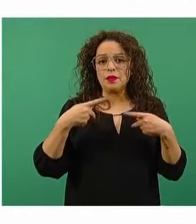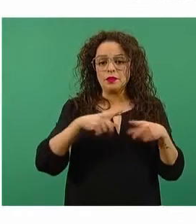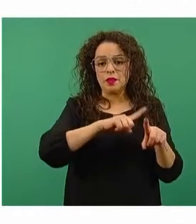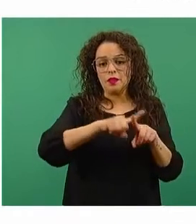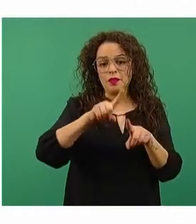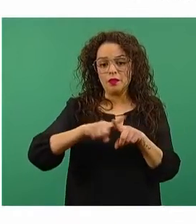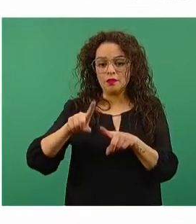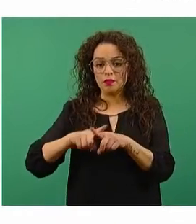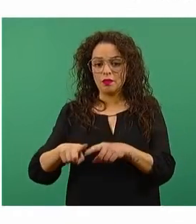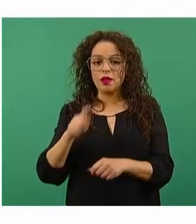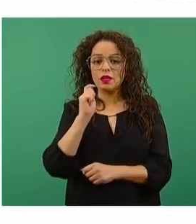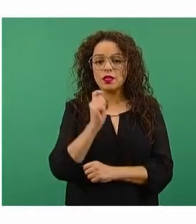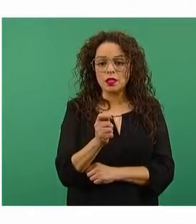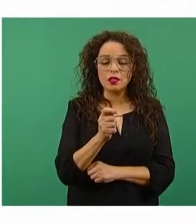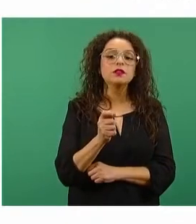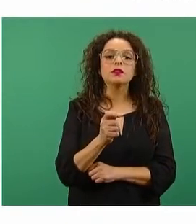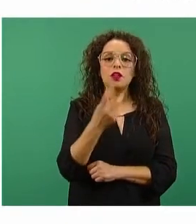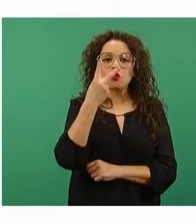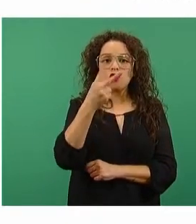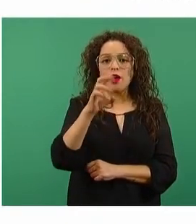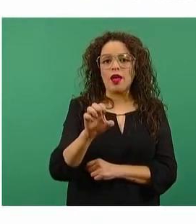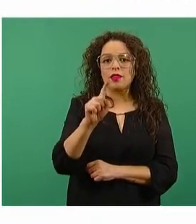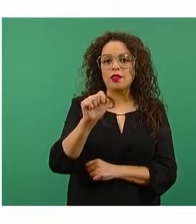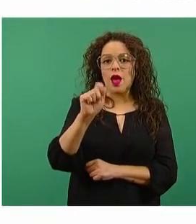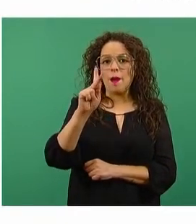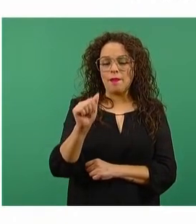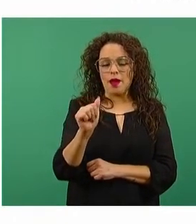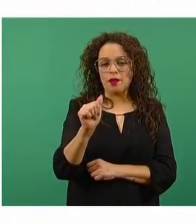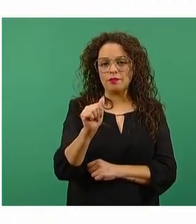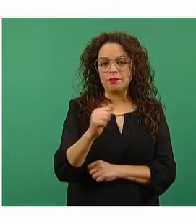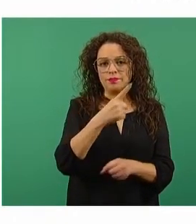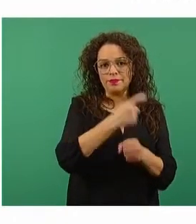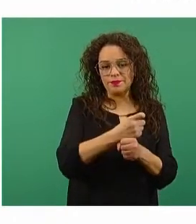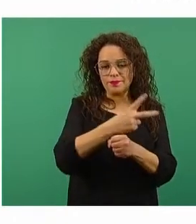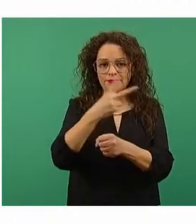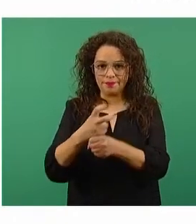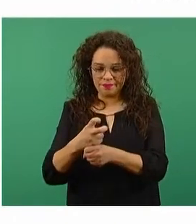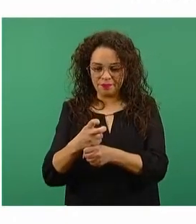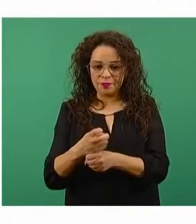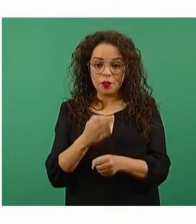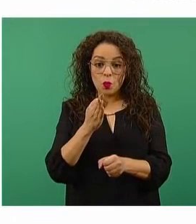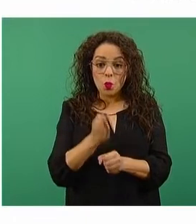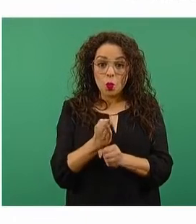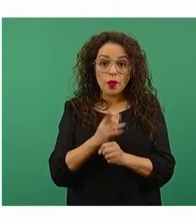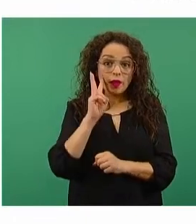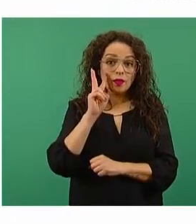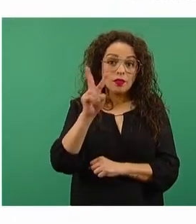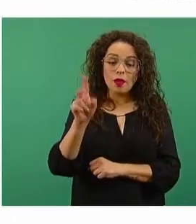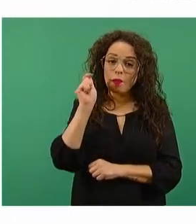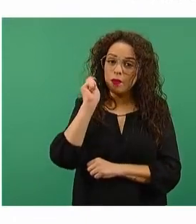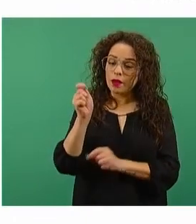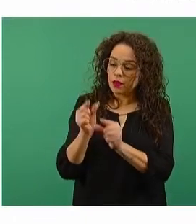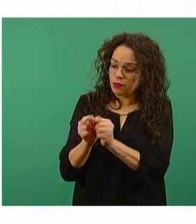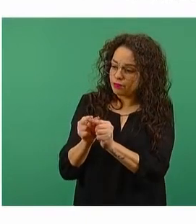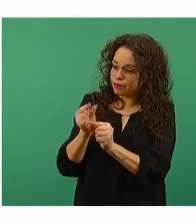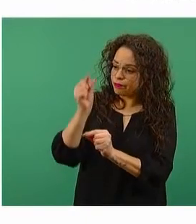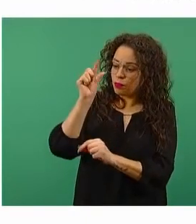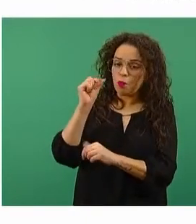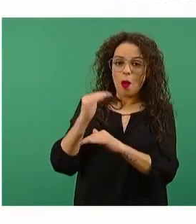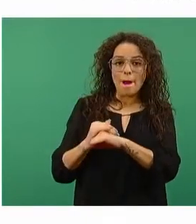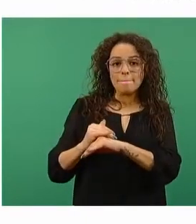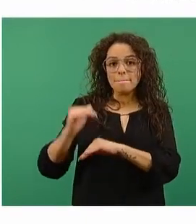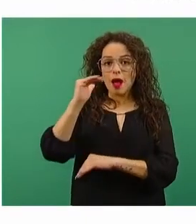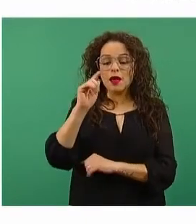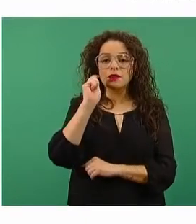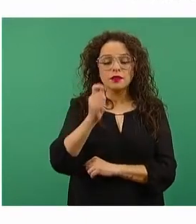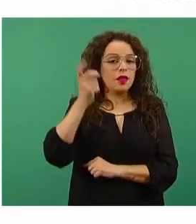de las primeras 2 etapas. Para el día de hoy podemos ver nuevamente un incremento en la cantidad de dosis diarias